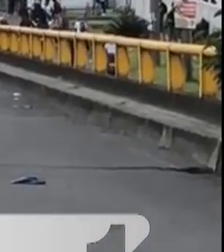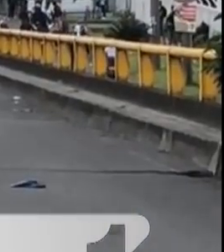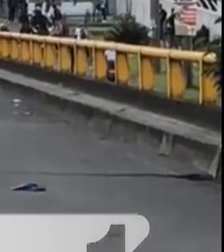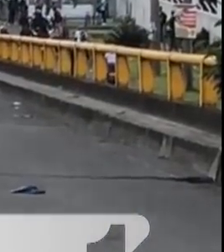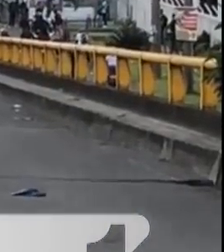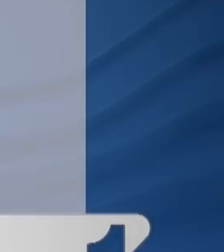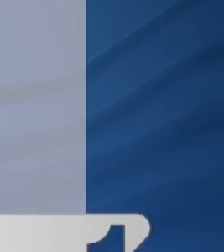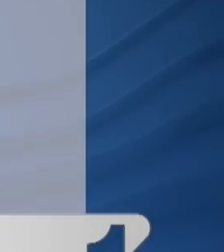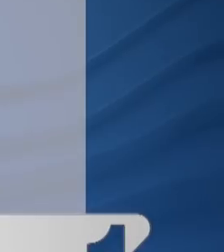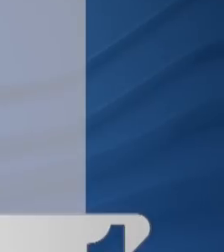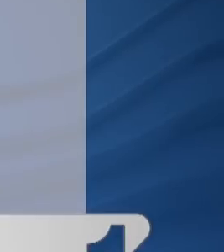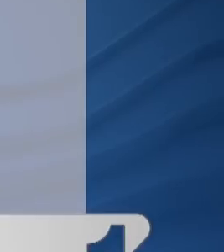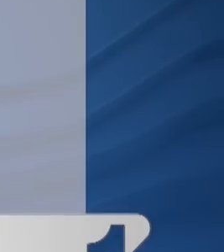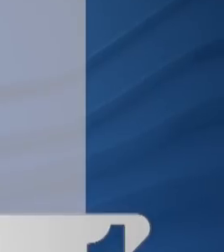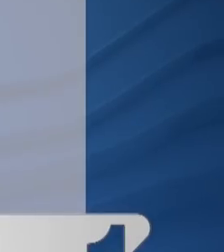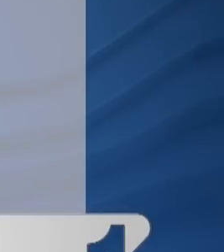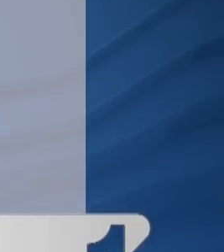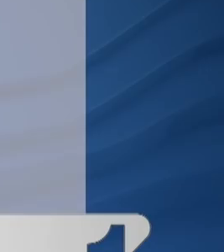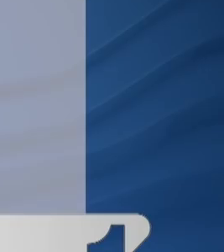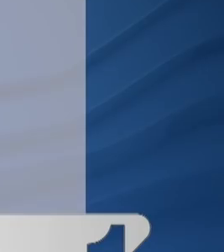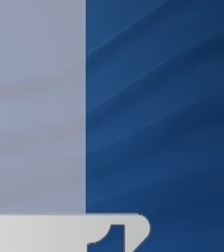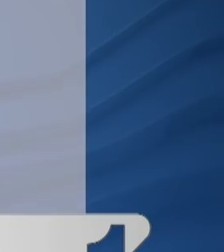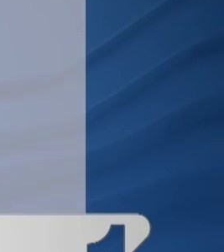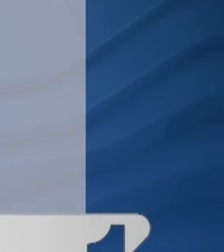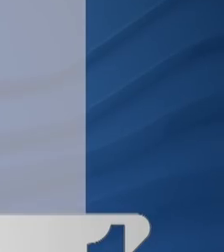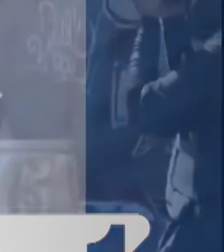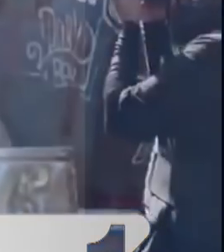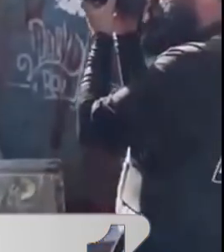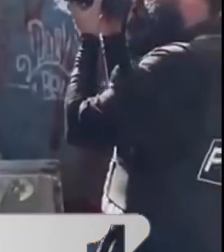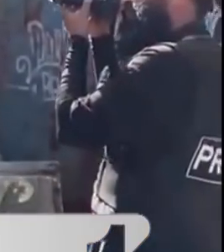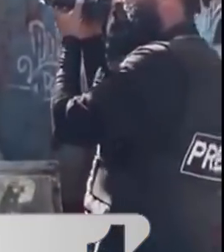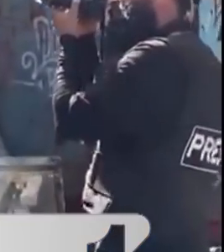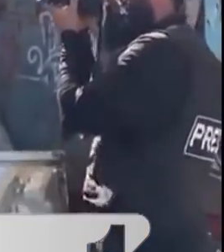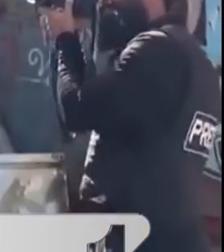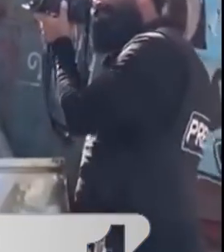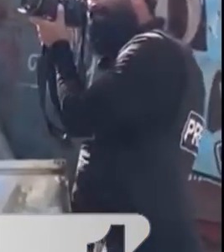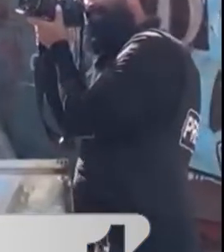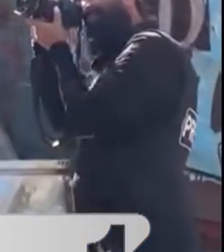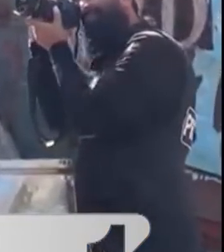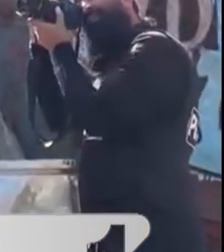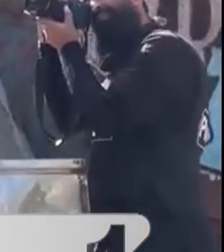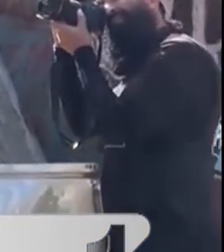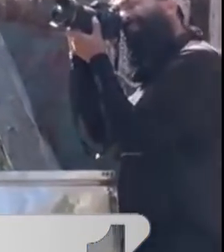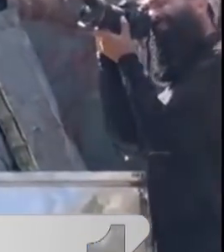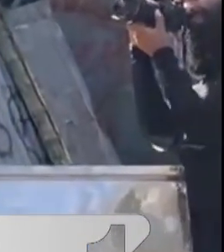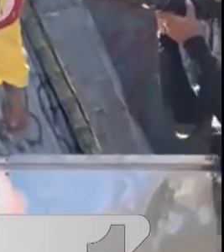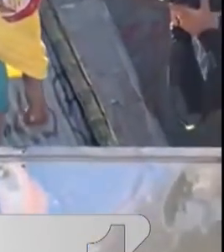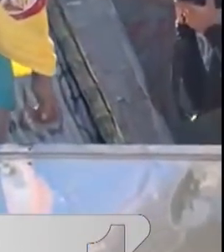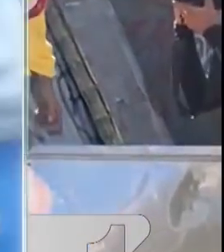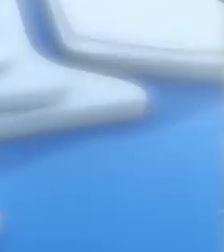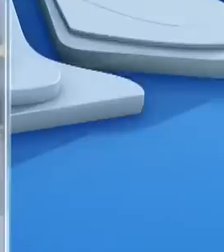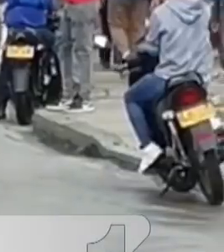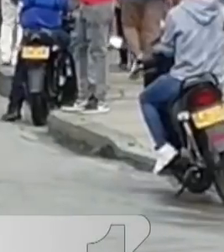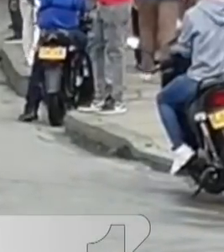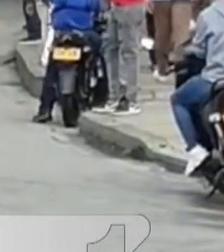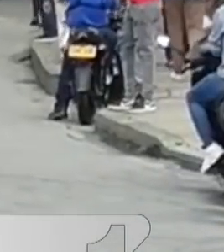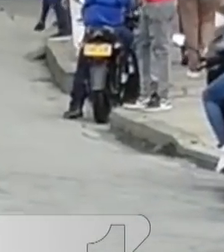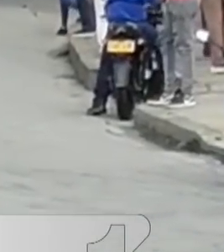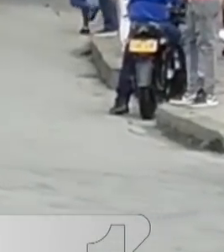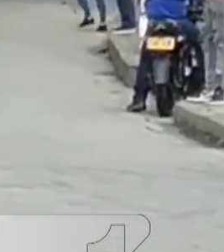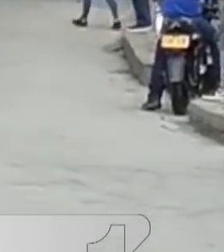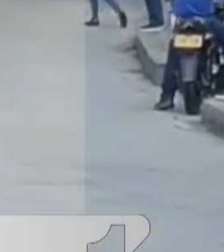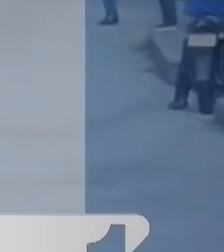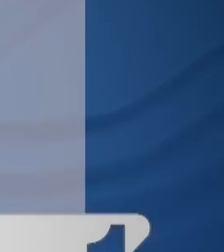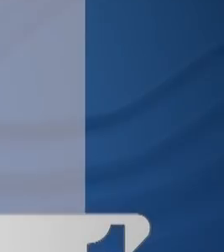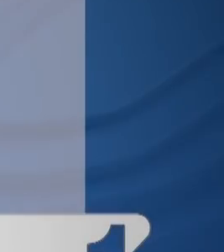Tercera semana del paro nacional. Hay más de 70 bloqueos en vías nacionales. La región Pacífico paralizada. En el Valle